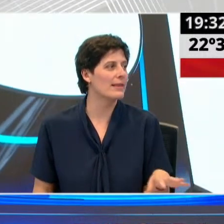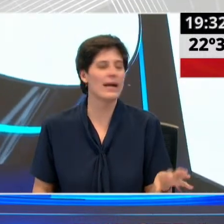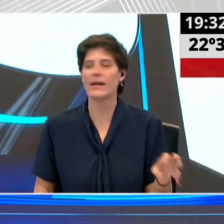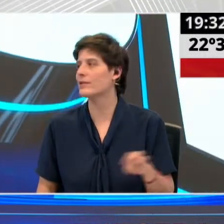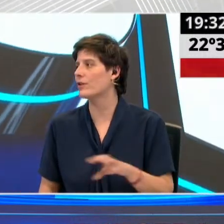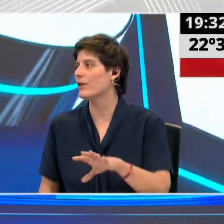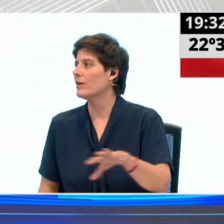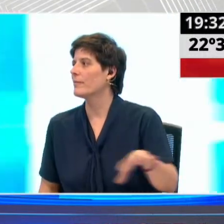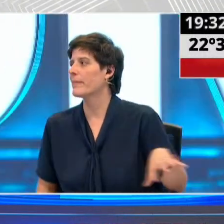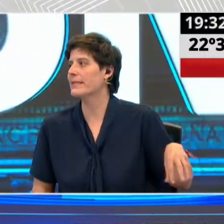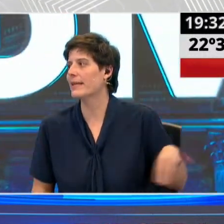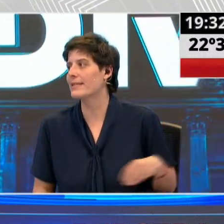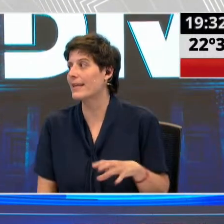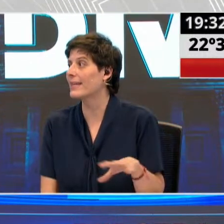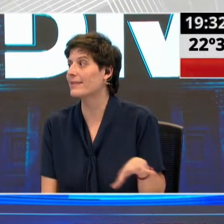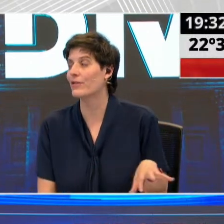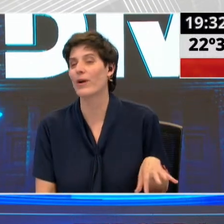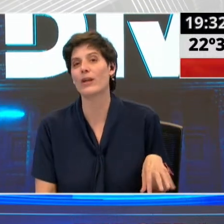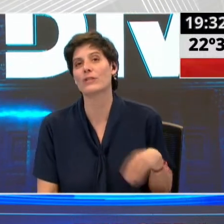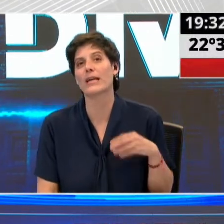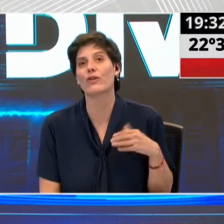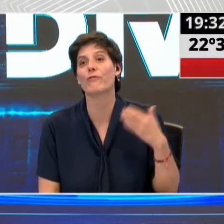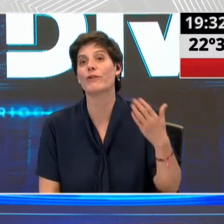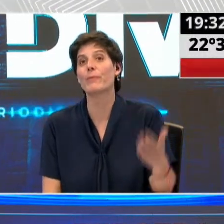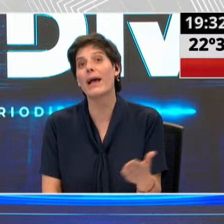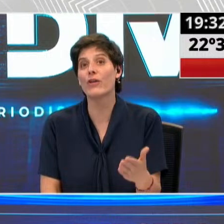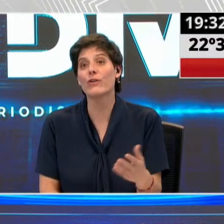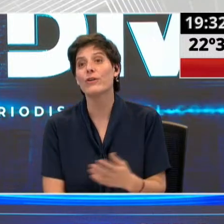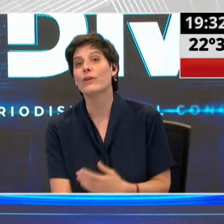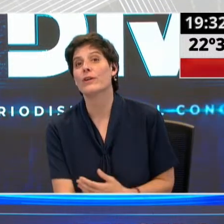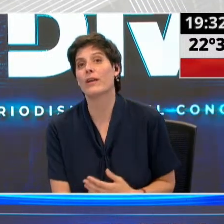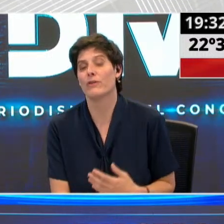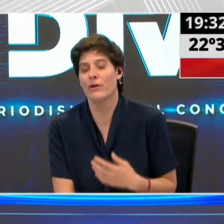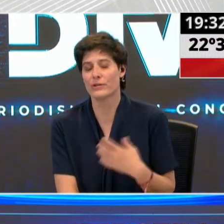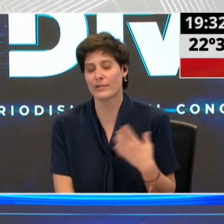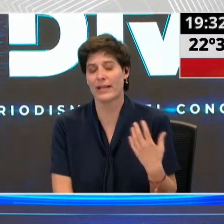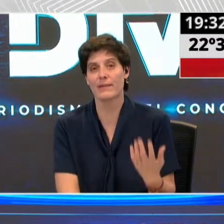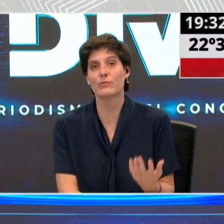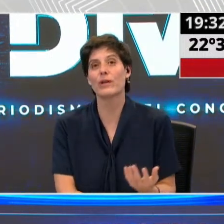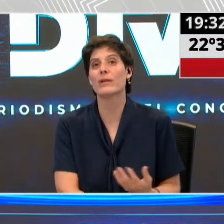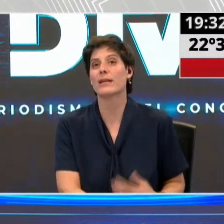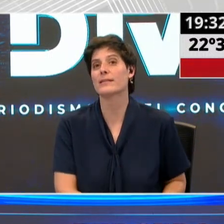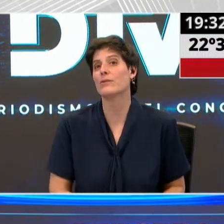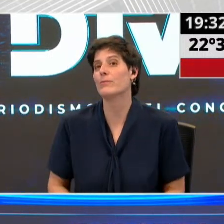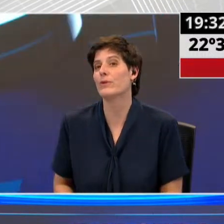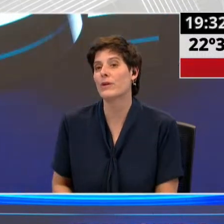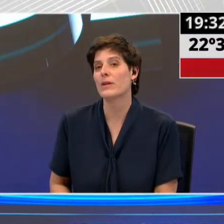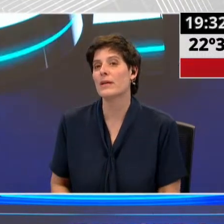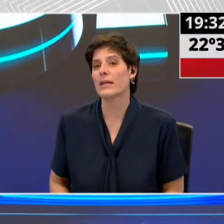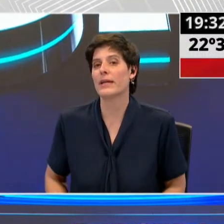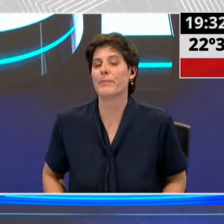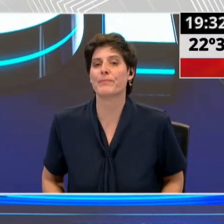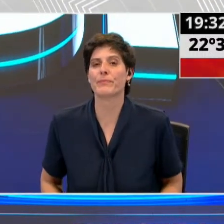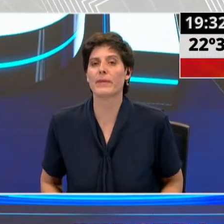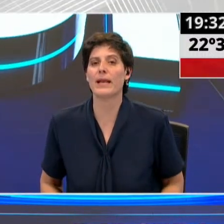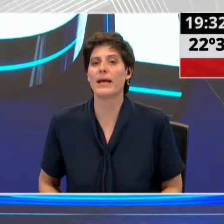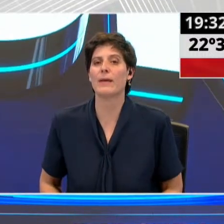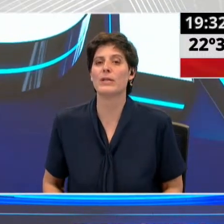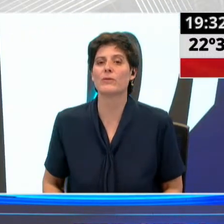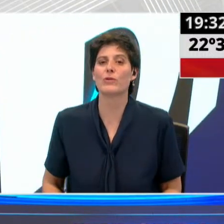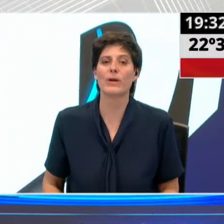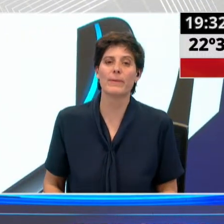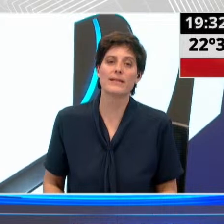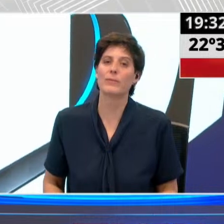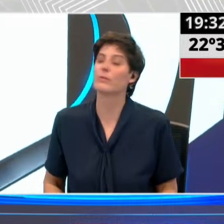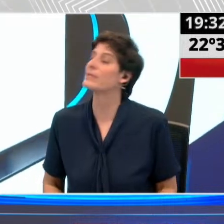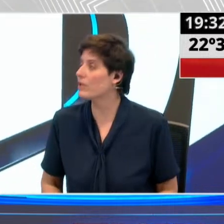de Randazzo. Me parece que ahí se está gestando algo. Ya quedó confirmado que los 3 diputados que ingresaron por la